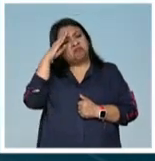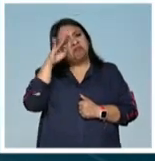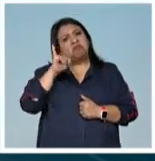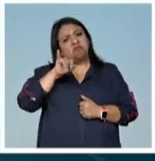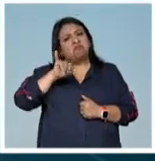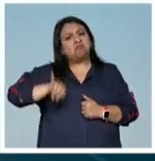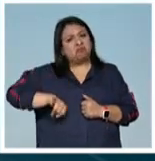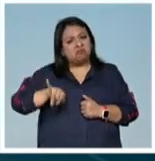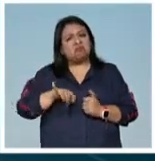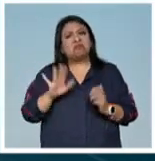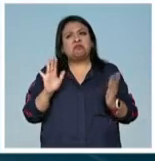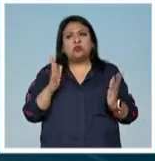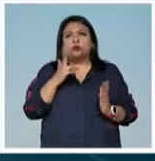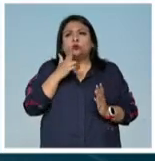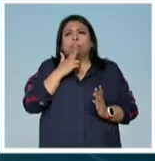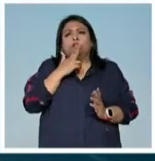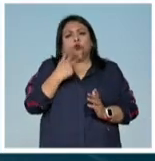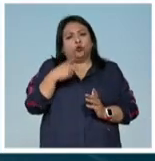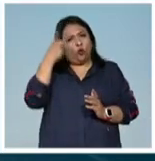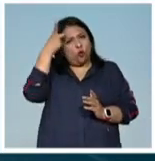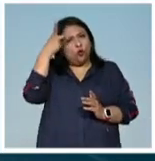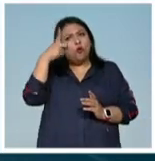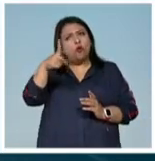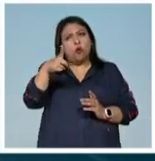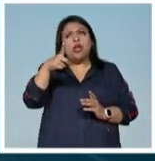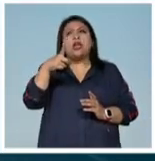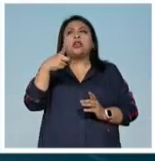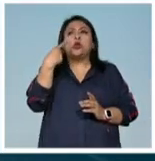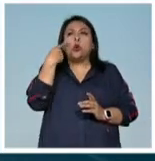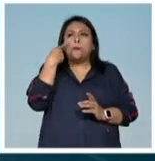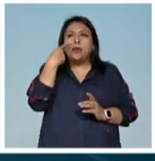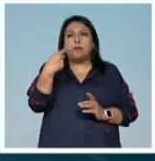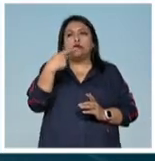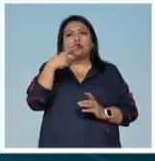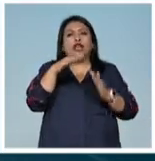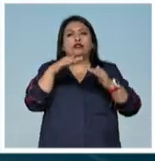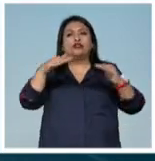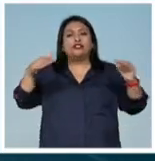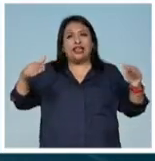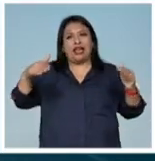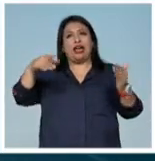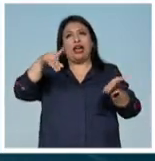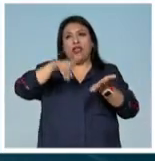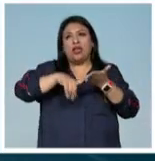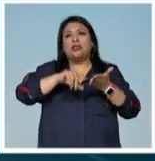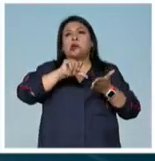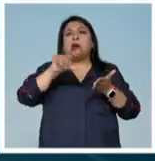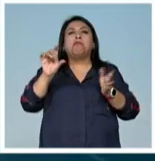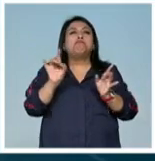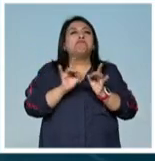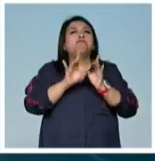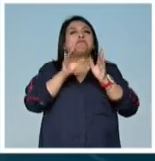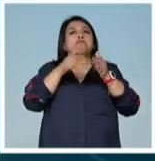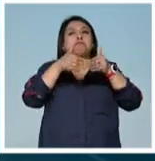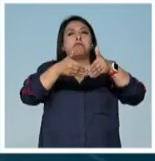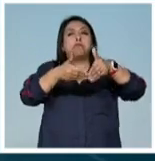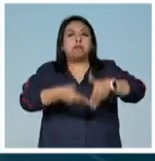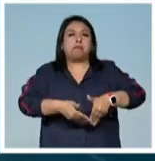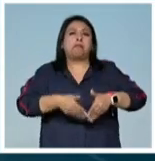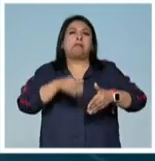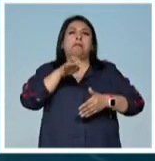era, pues, el patrimonio que se encuentra en los océanos, debido al naufragio de barcos